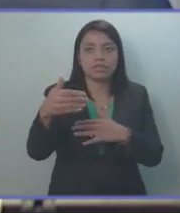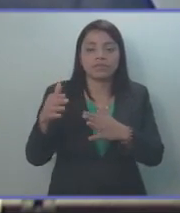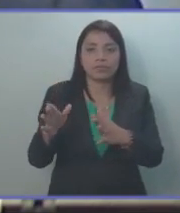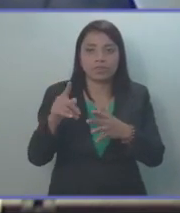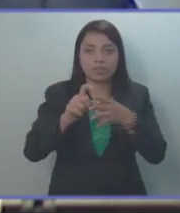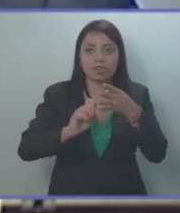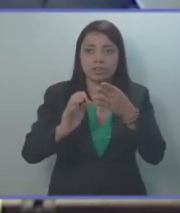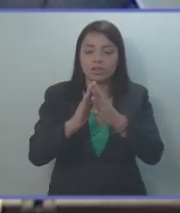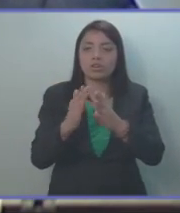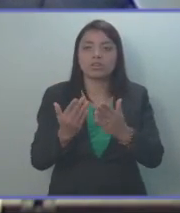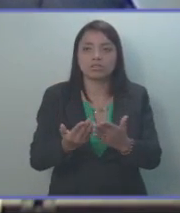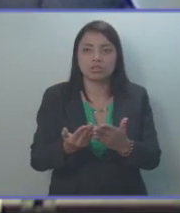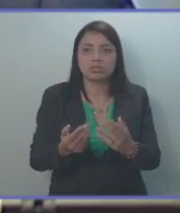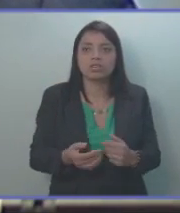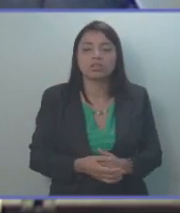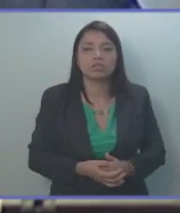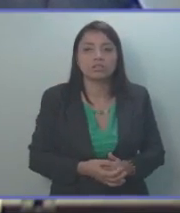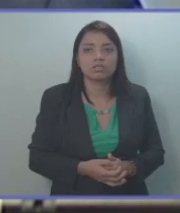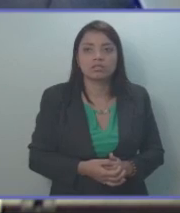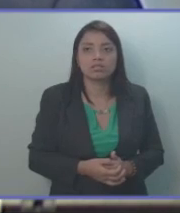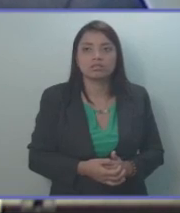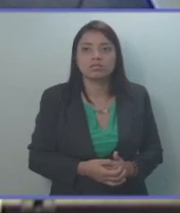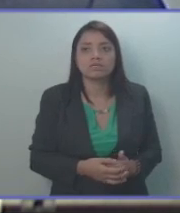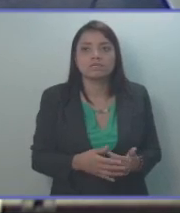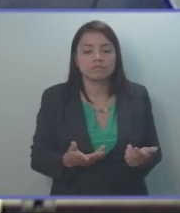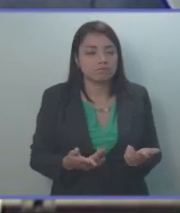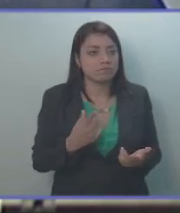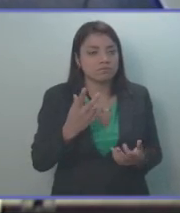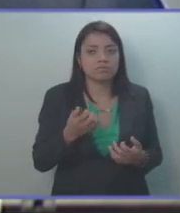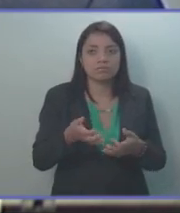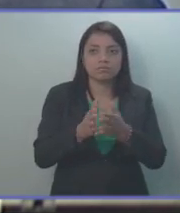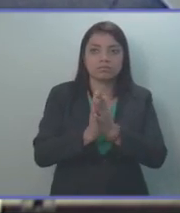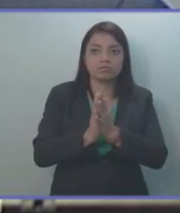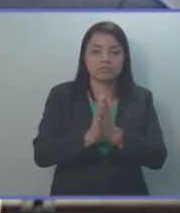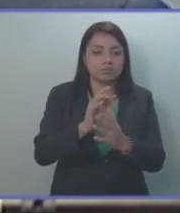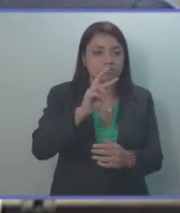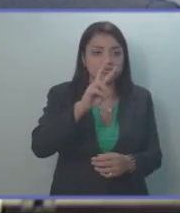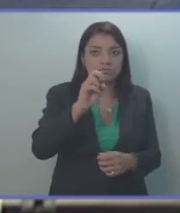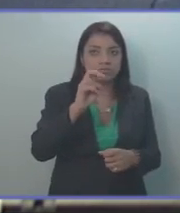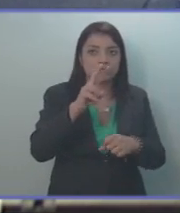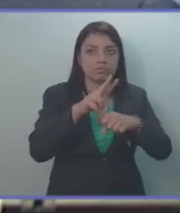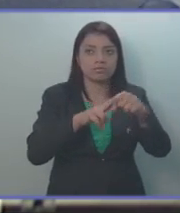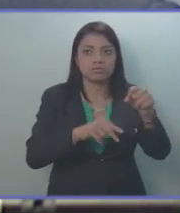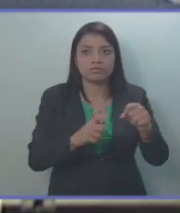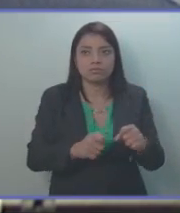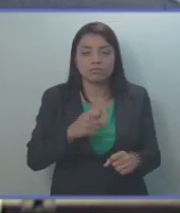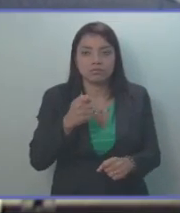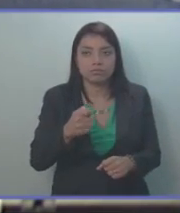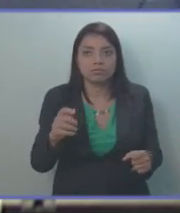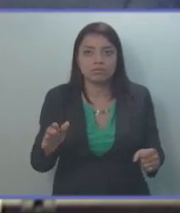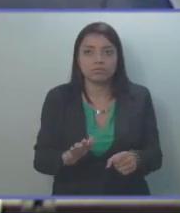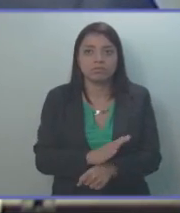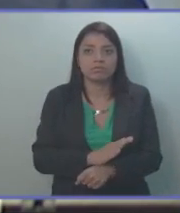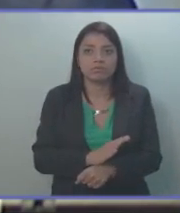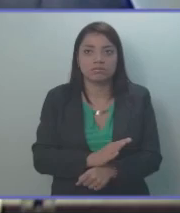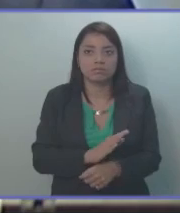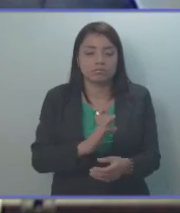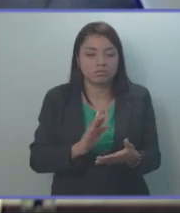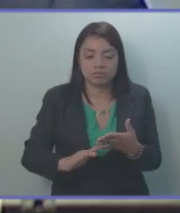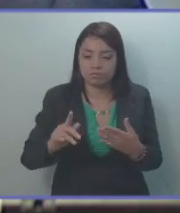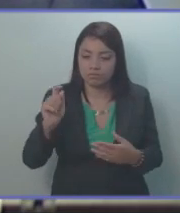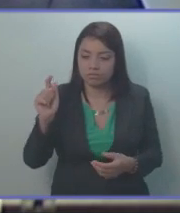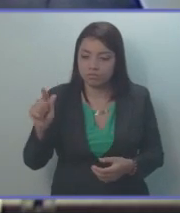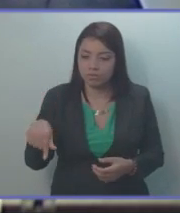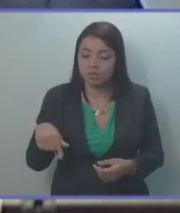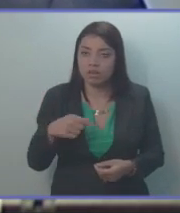los Constituyentes. Él anda solicitando $20 para poder completar lo que será el pago de su hotel y